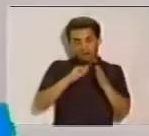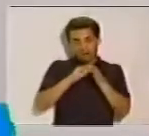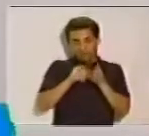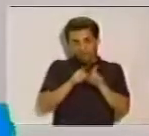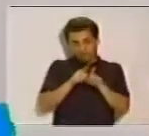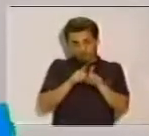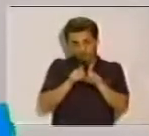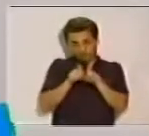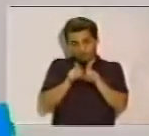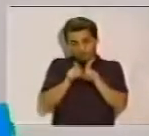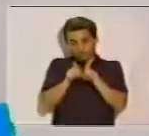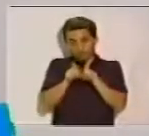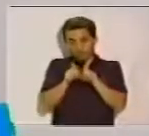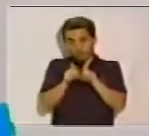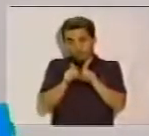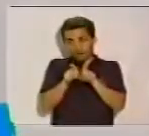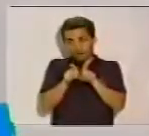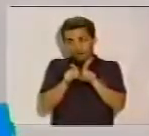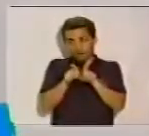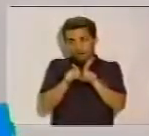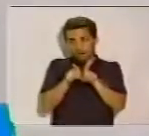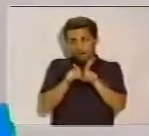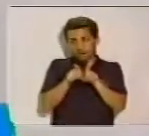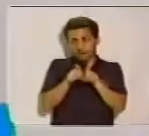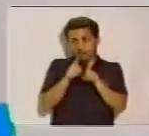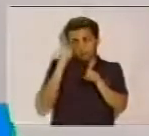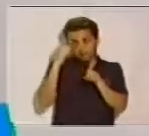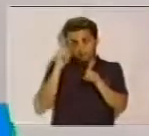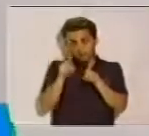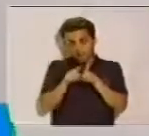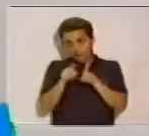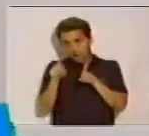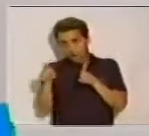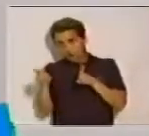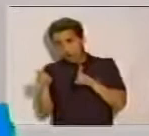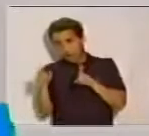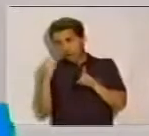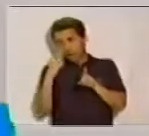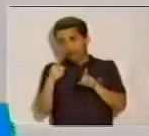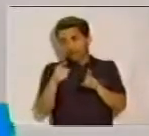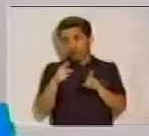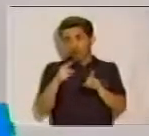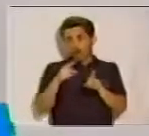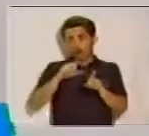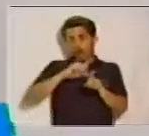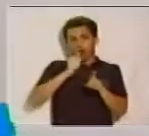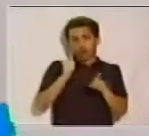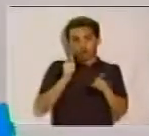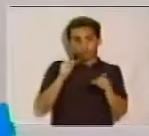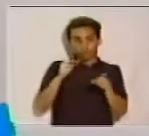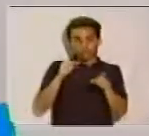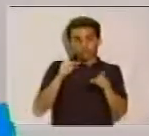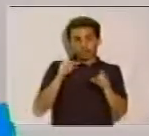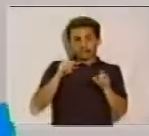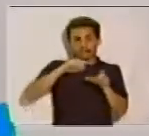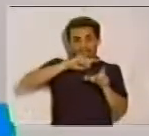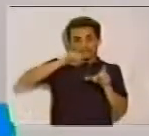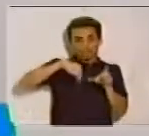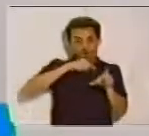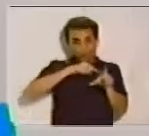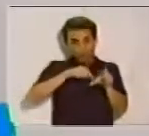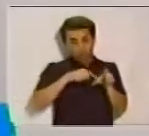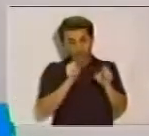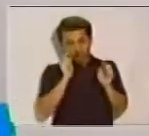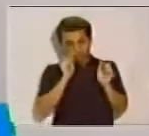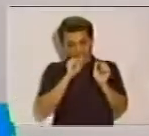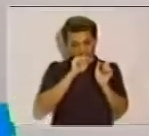hasta que toque la orilla o la periferia del círculo menor, miren.